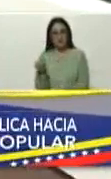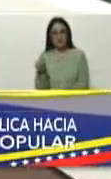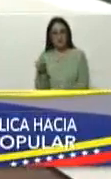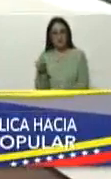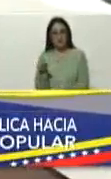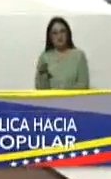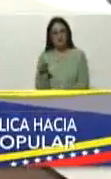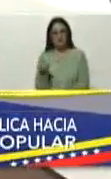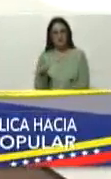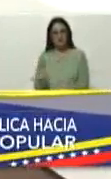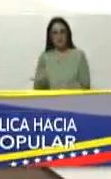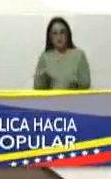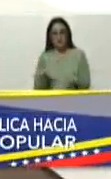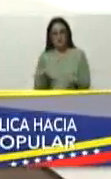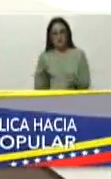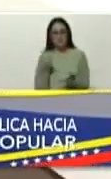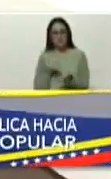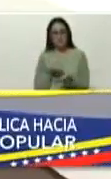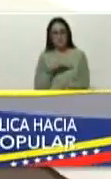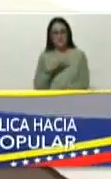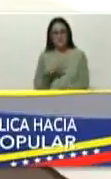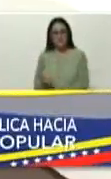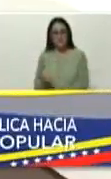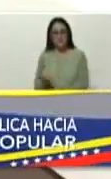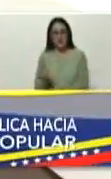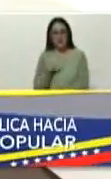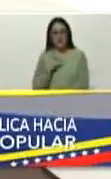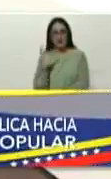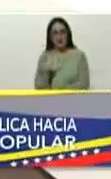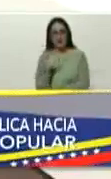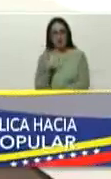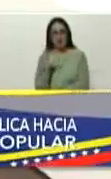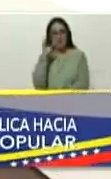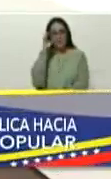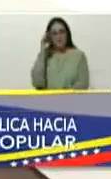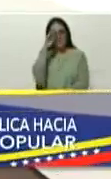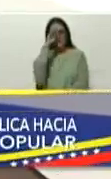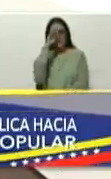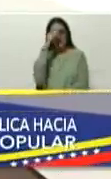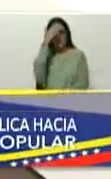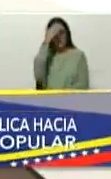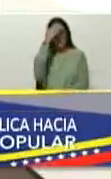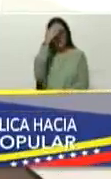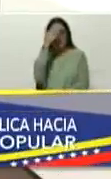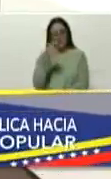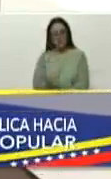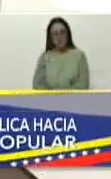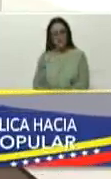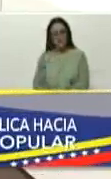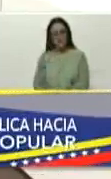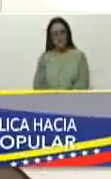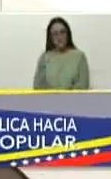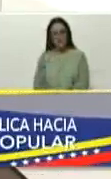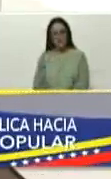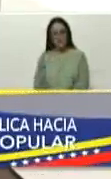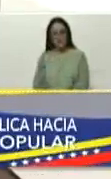reestrenamos con la presencia del presidente de Colombia, Gustavo Petro. Aquí mismo tuvimos un largo